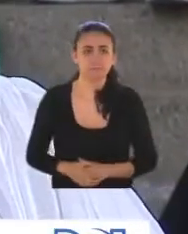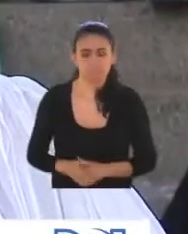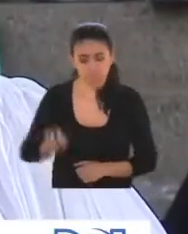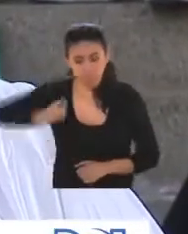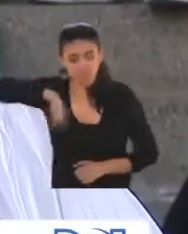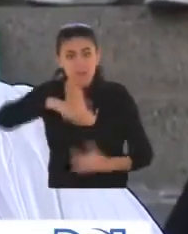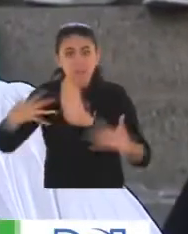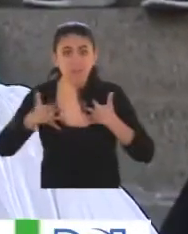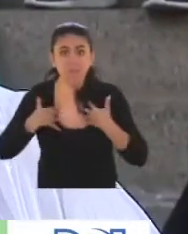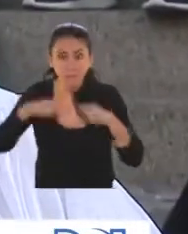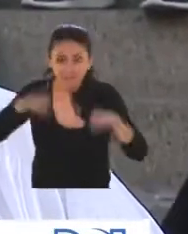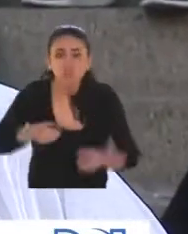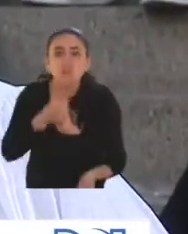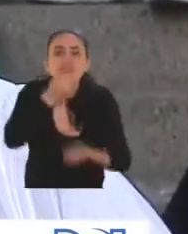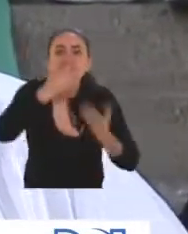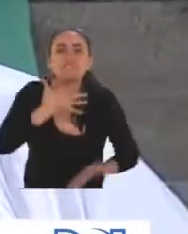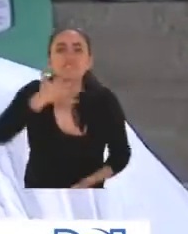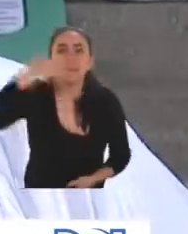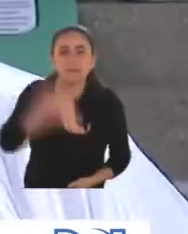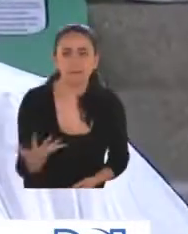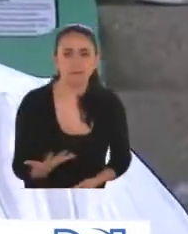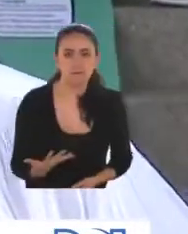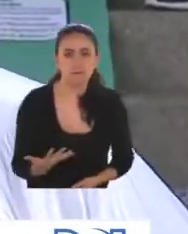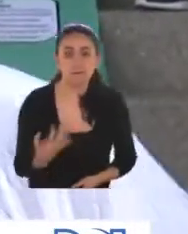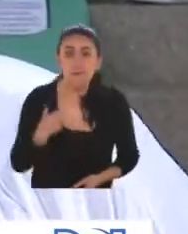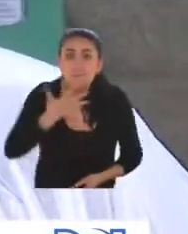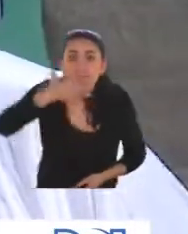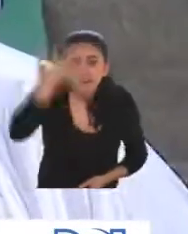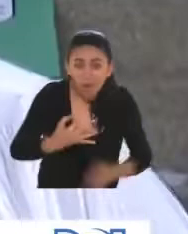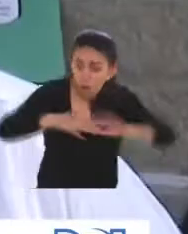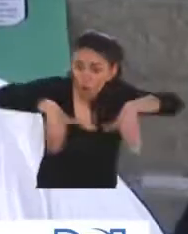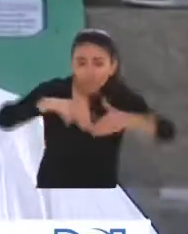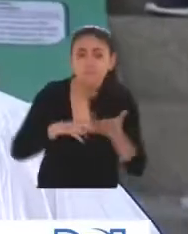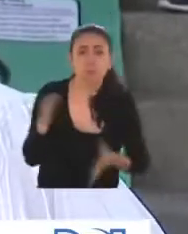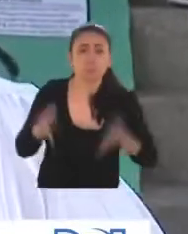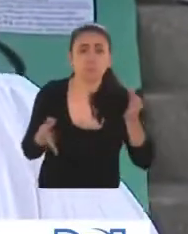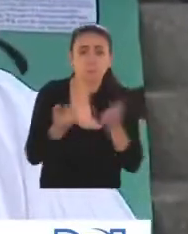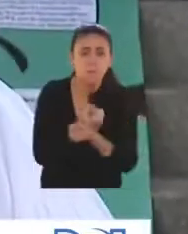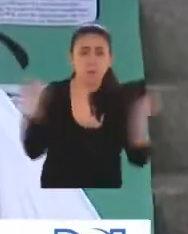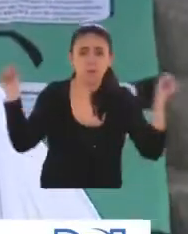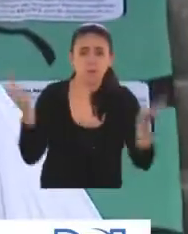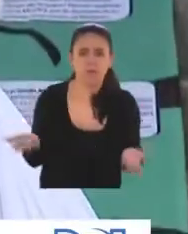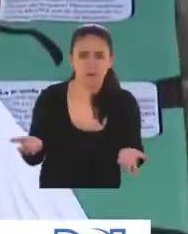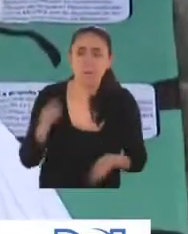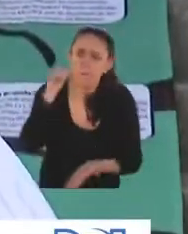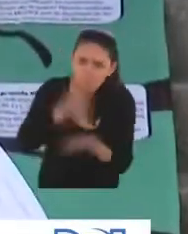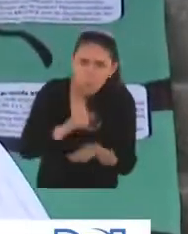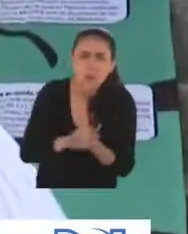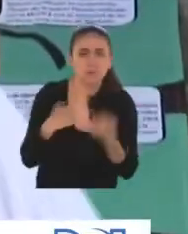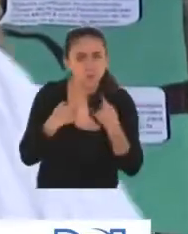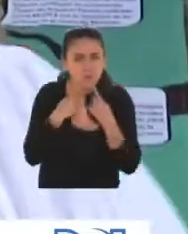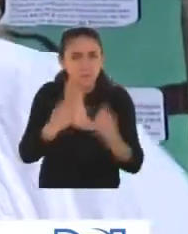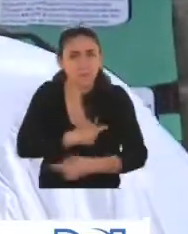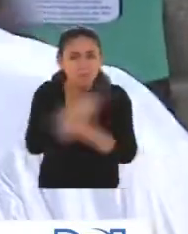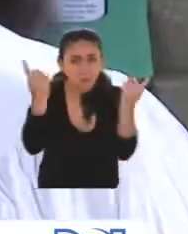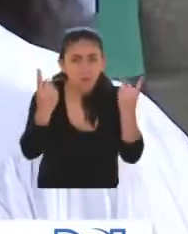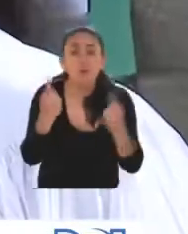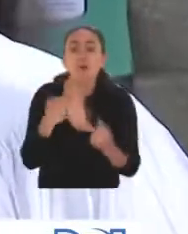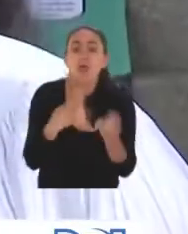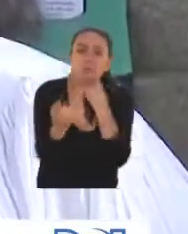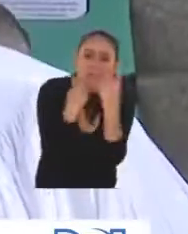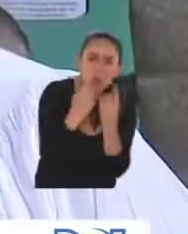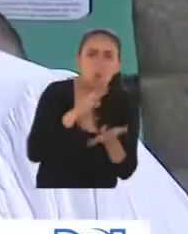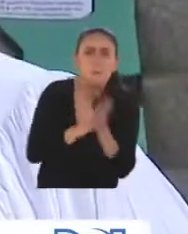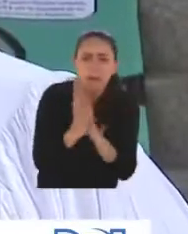necesitamos verdad, porque sin verdad de ninguna manera puede haber justicia, de ninguna manera. Por eso les decía que todos los diálogos de